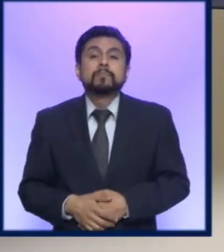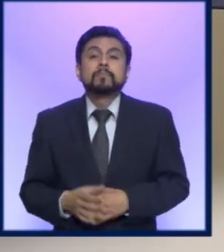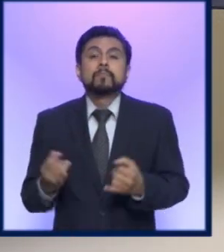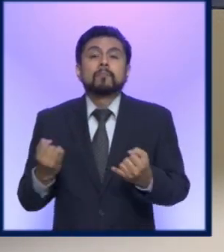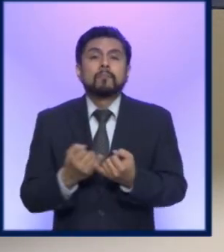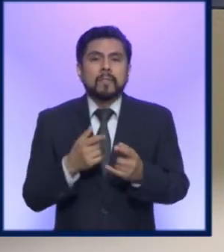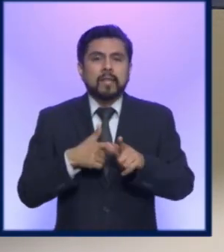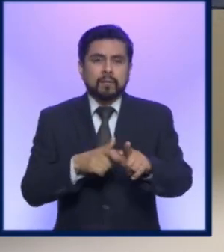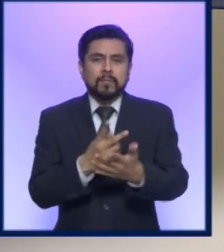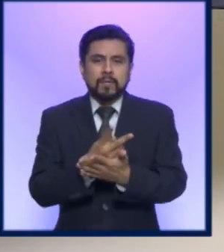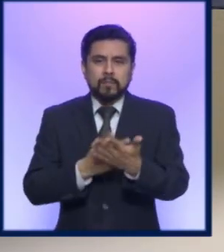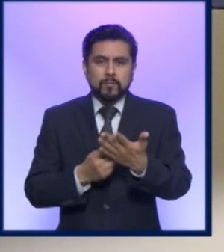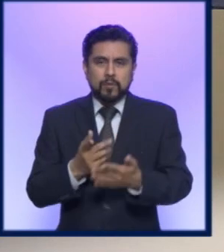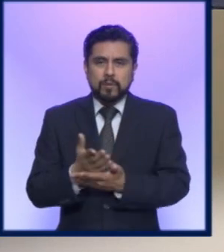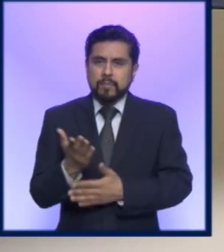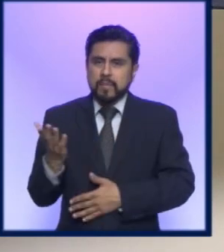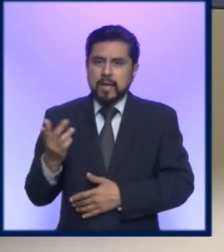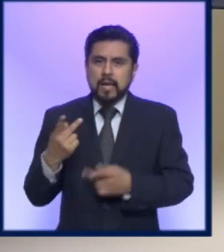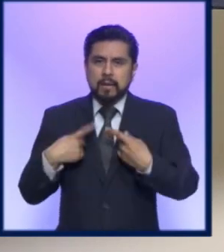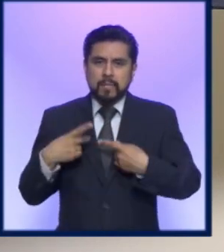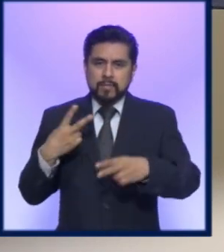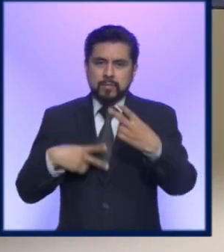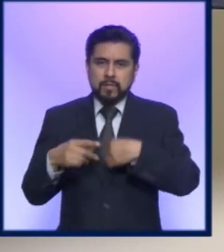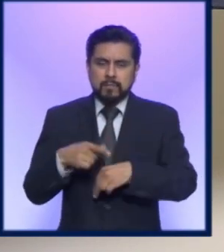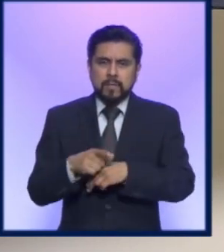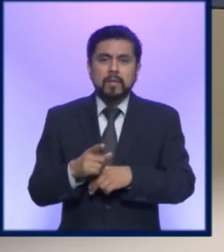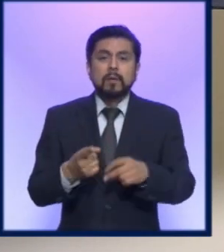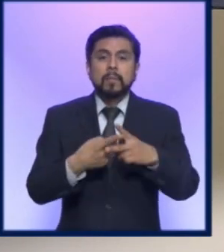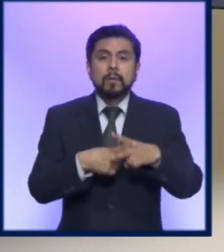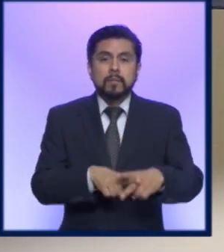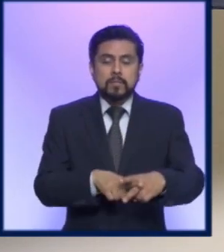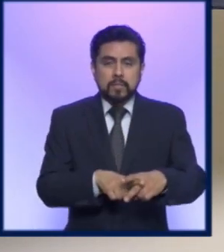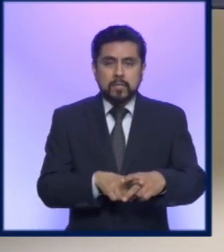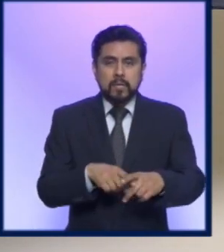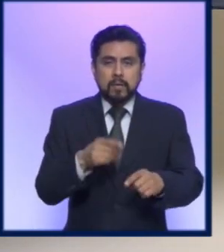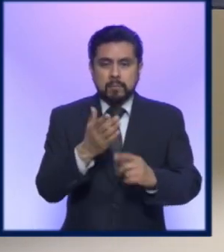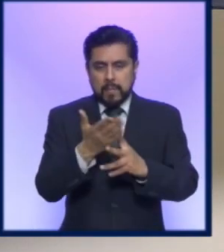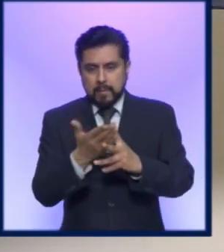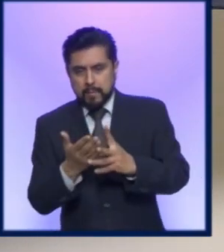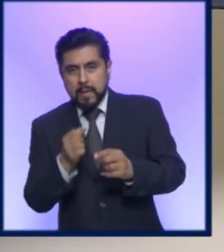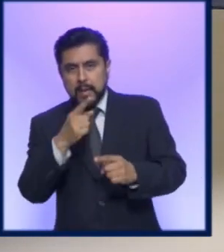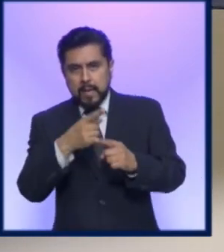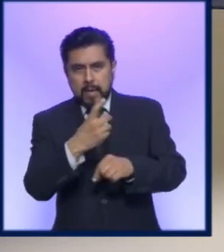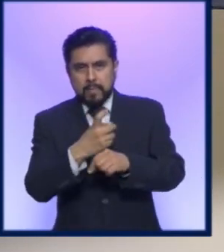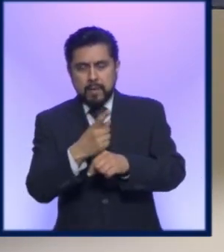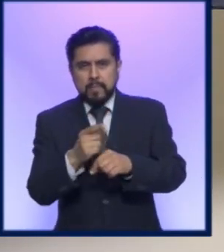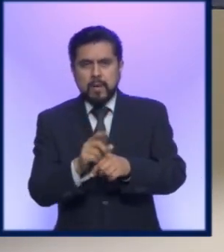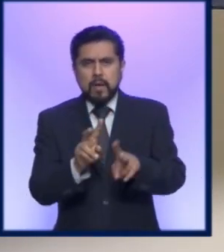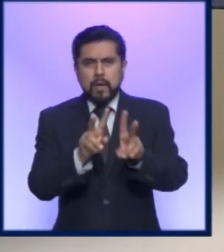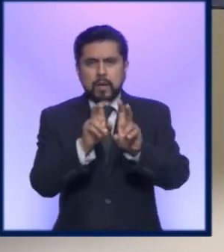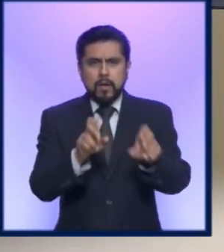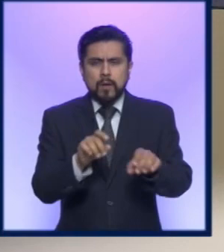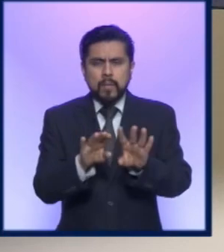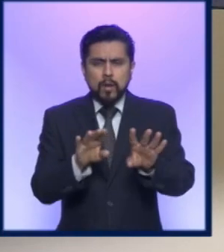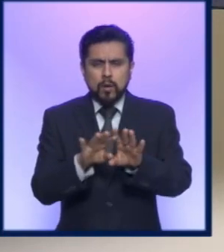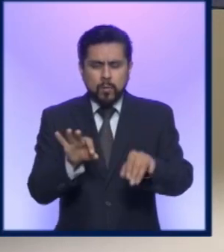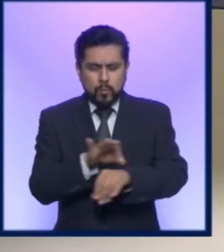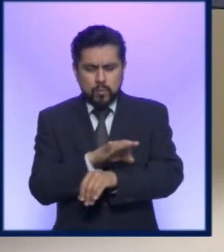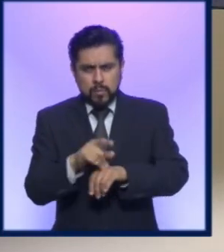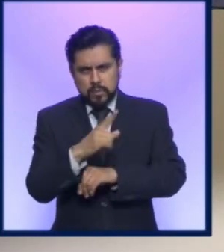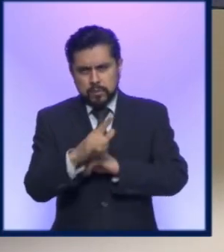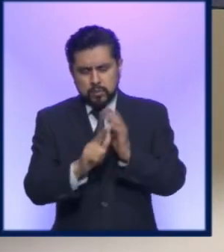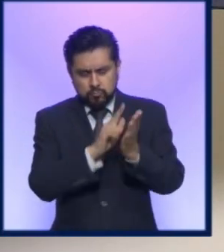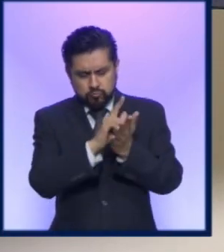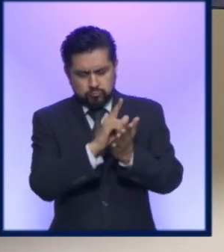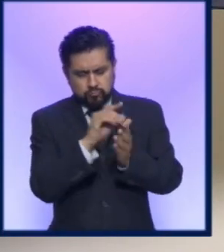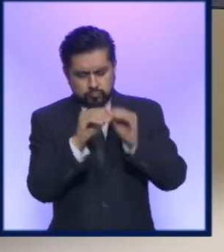programa y dar paso a nuestro invitado el día de hoy comenzaremos con la primera sección que se denomina arquitectura de la jurisprudencia Vamos